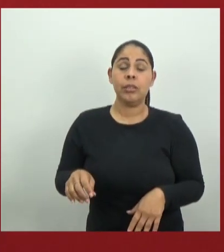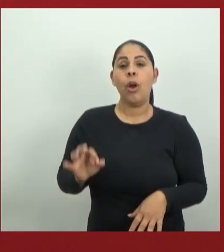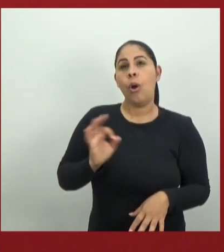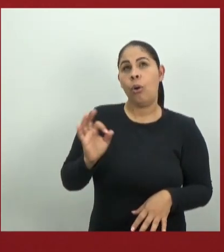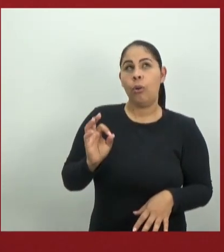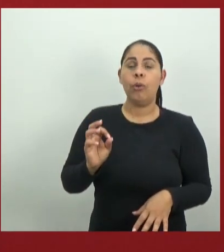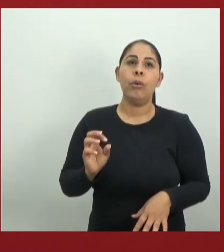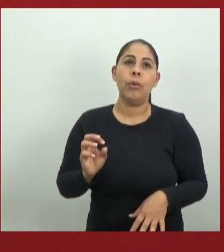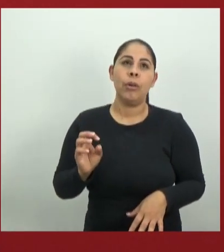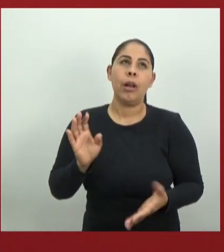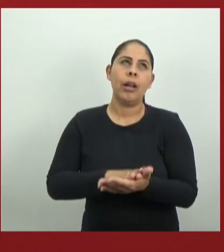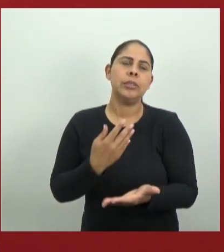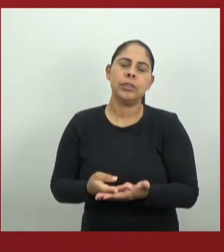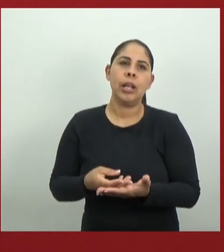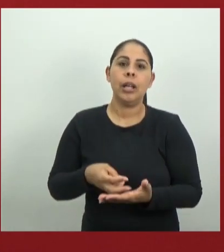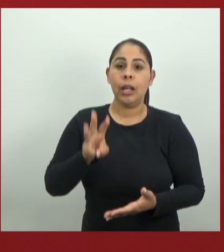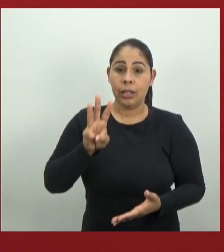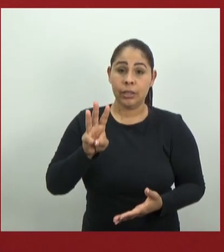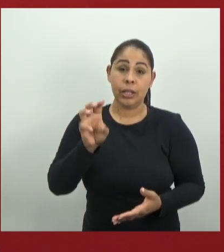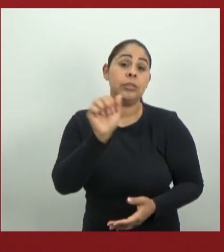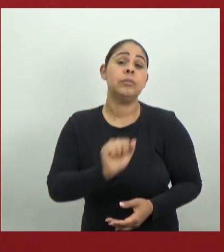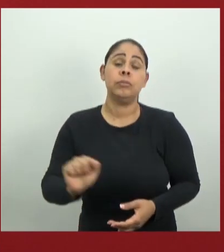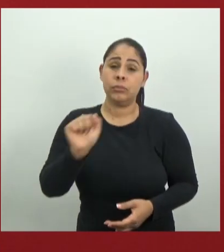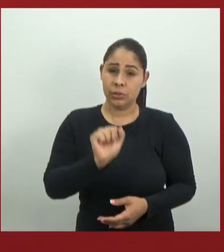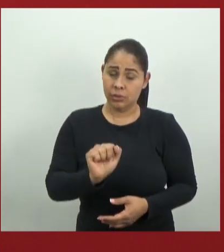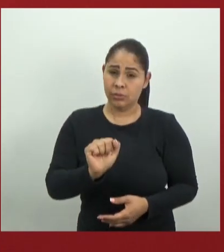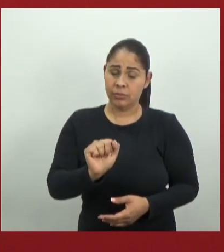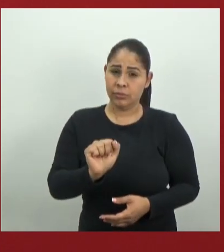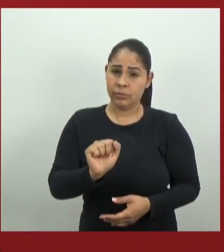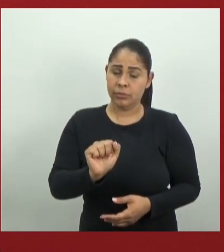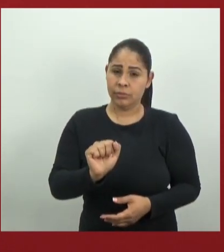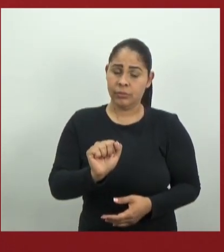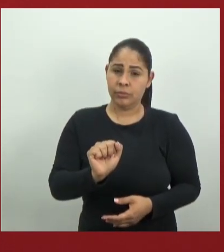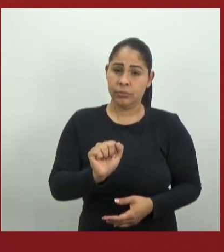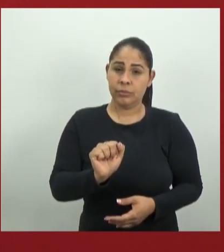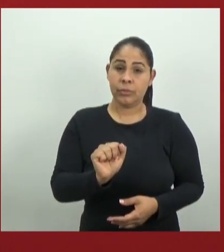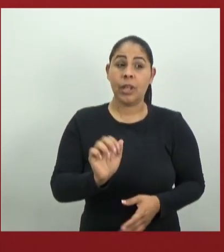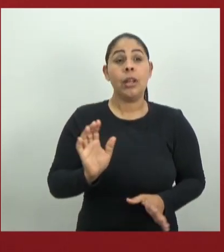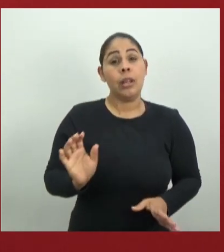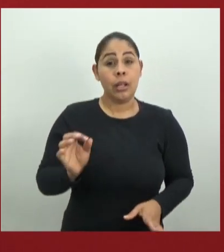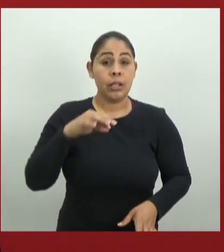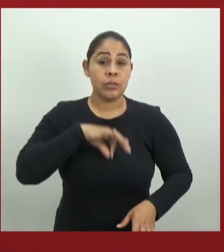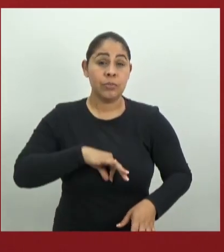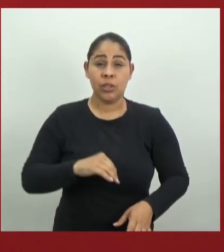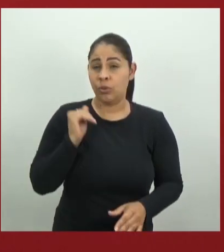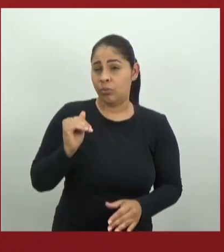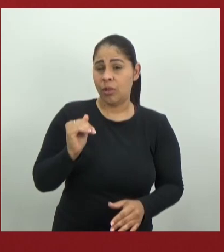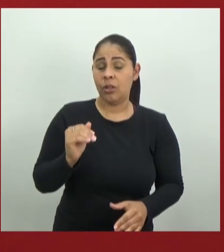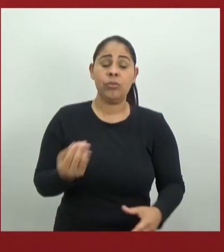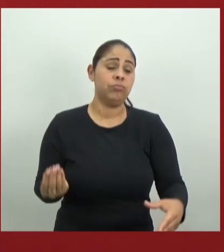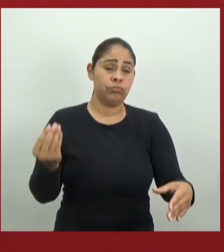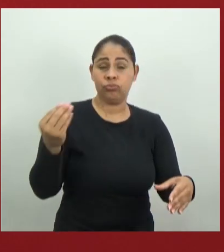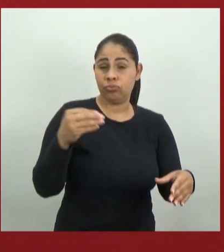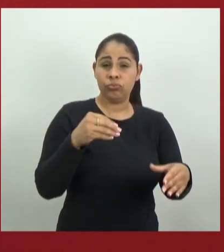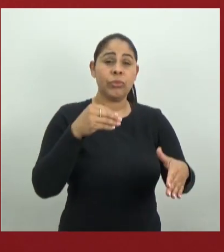a 3 años, cuando era un paideoden, ese demonio entró. Y dice, muchas